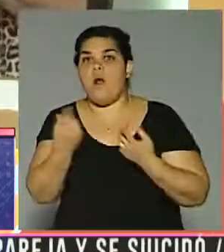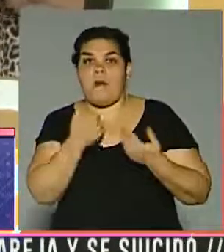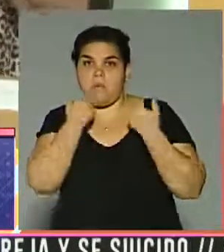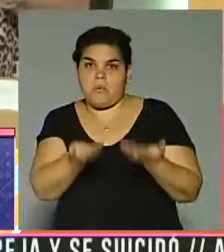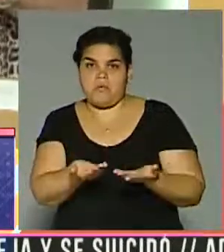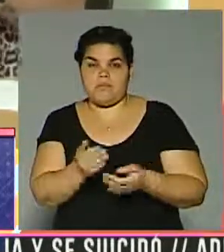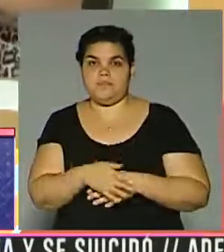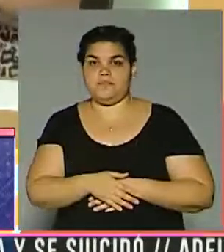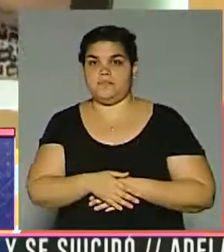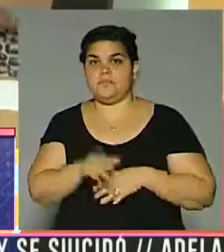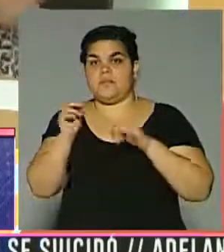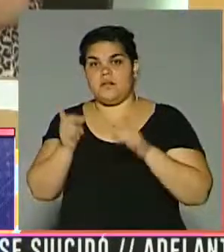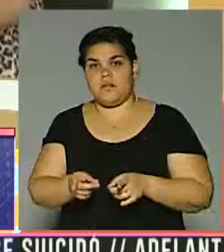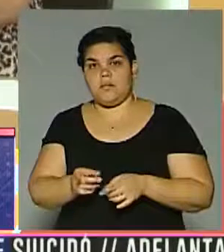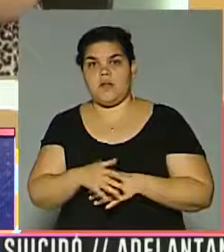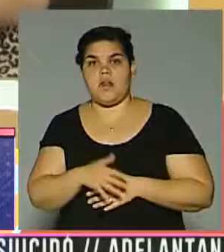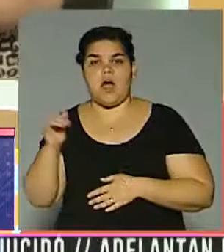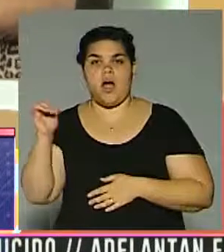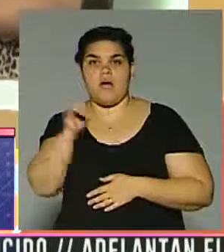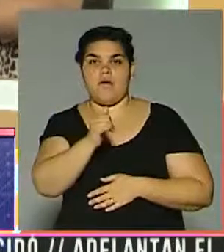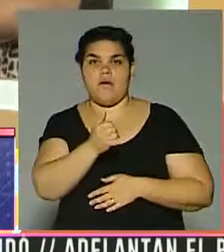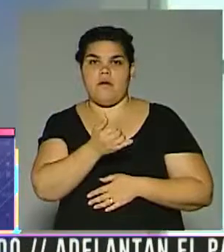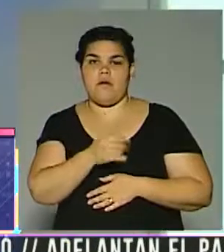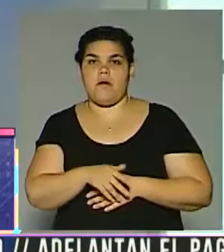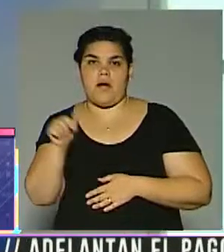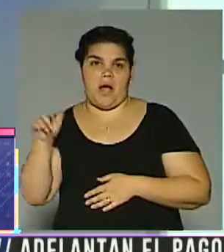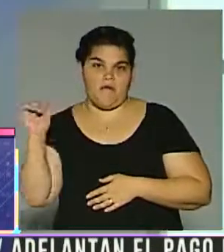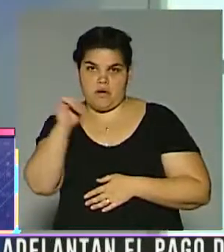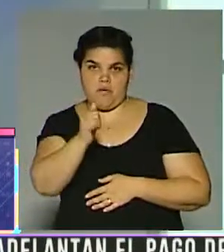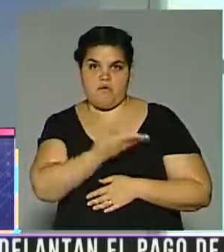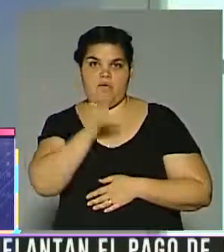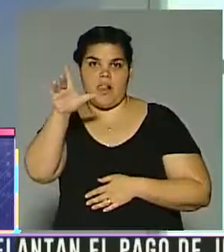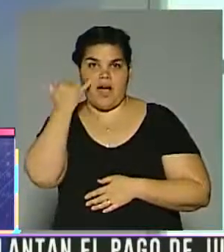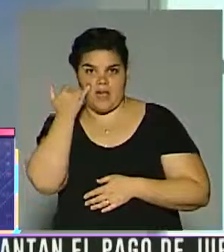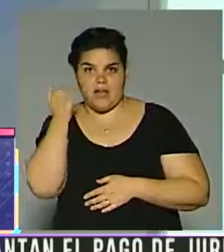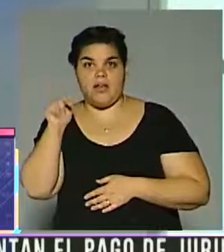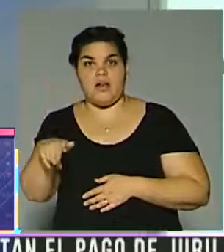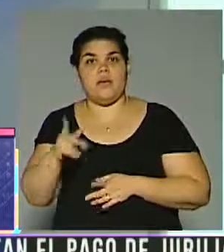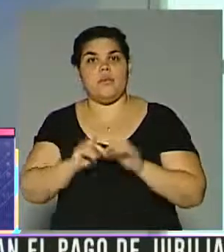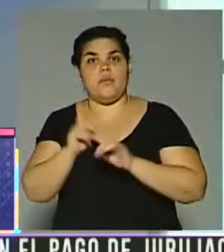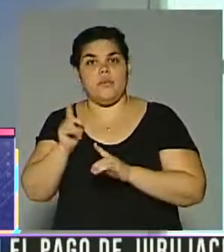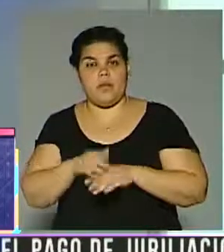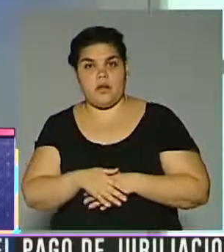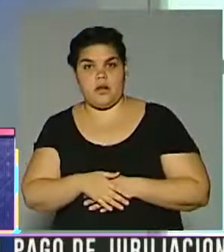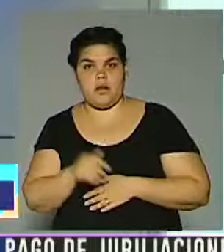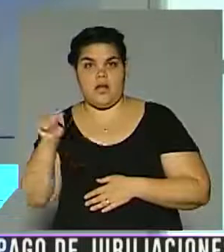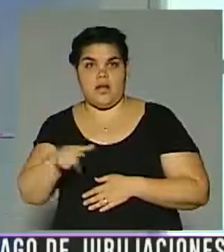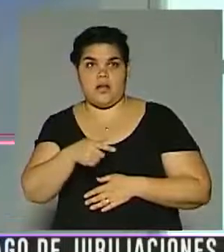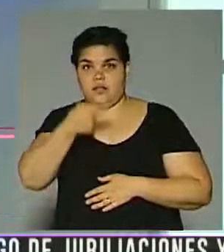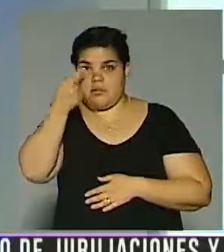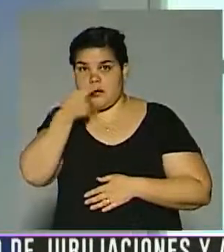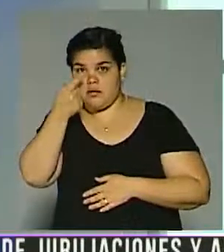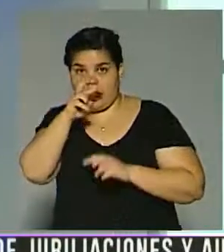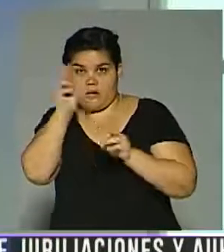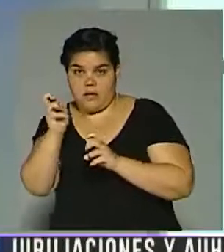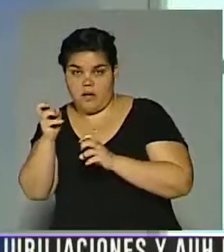semana es que, por ejemplo, la compañía aérea Flybondi le había emitido un mensaje realmente interesante, porque aquellos que habían viajado a